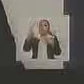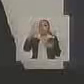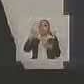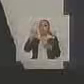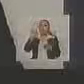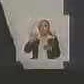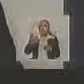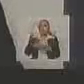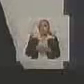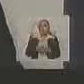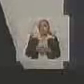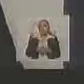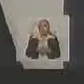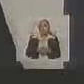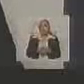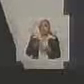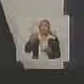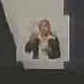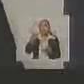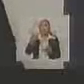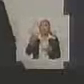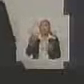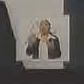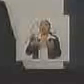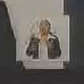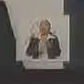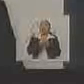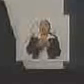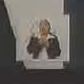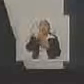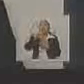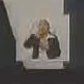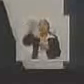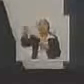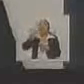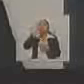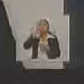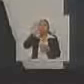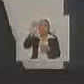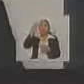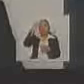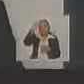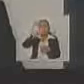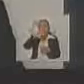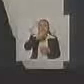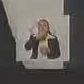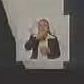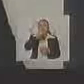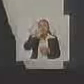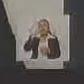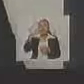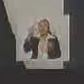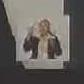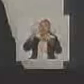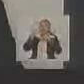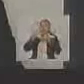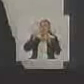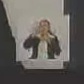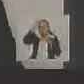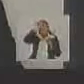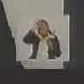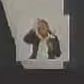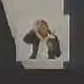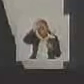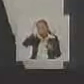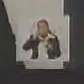donde hoy está el problema por el que no se le paga a los profesores de la Universidad de Tercera Edad, a los encargados de las casas de cultura o a los entrenadores